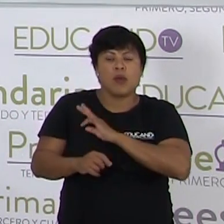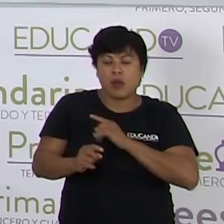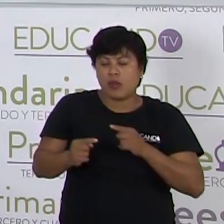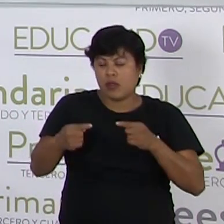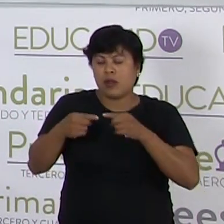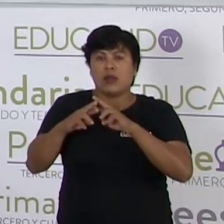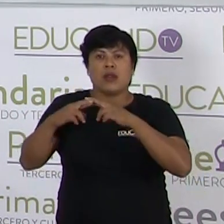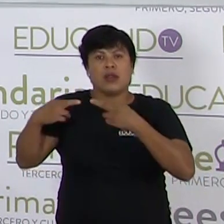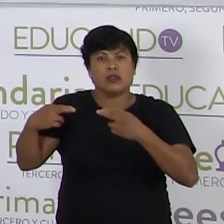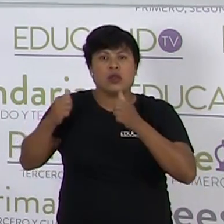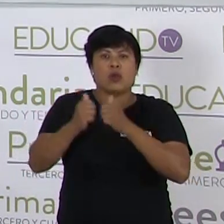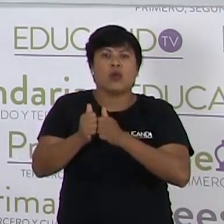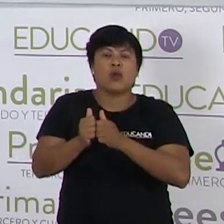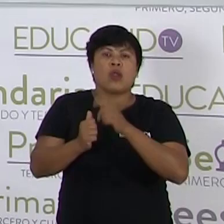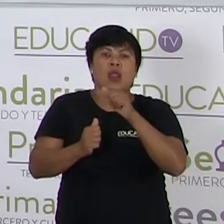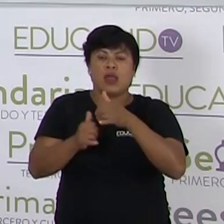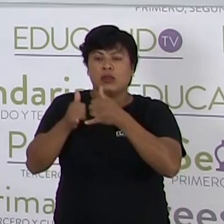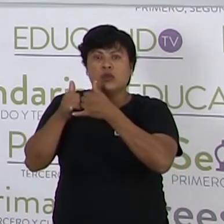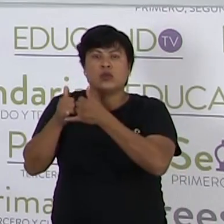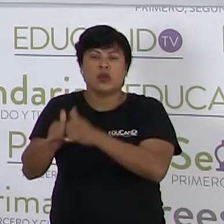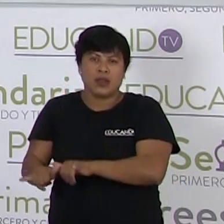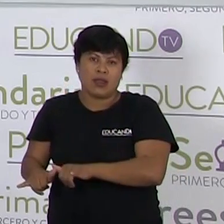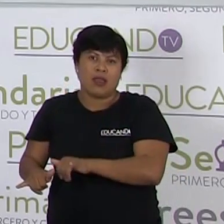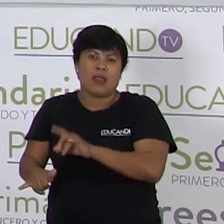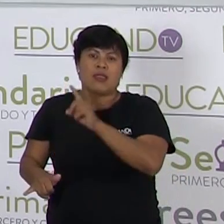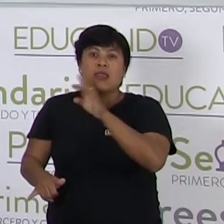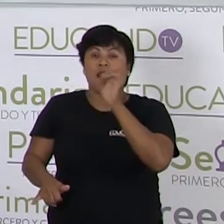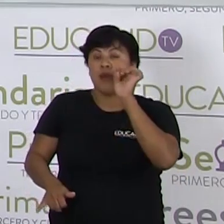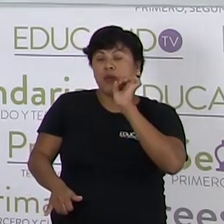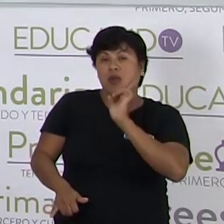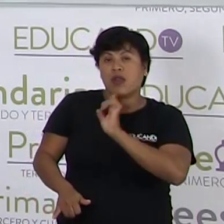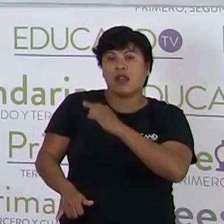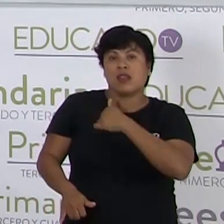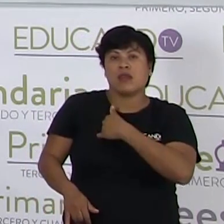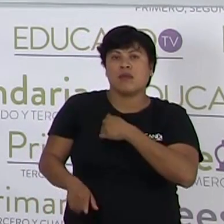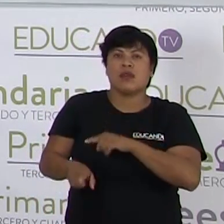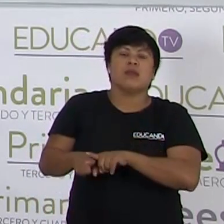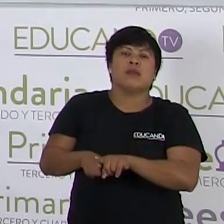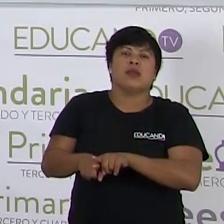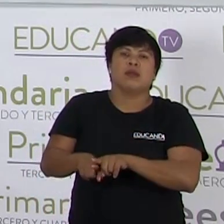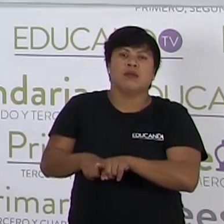tengo yo con la suegra de la mujer de mi hermano?